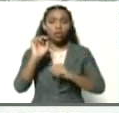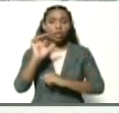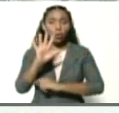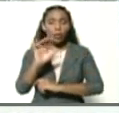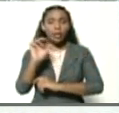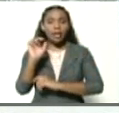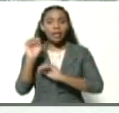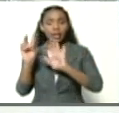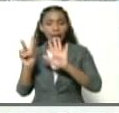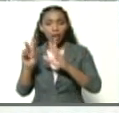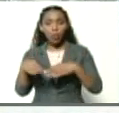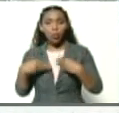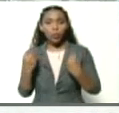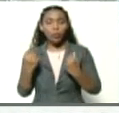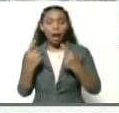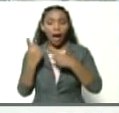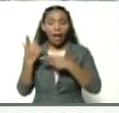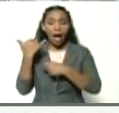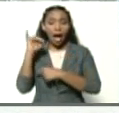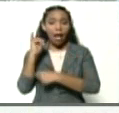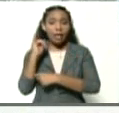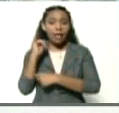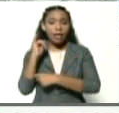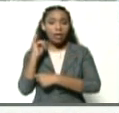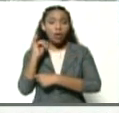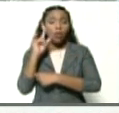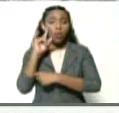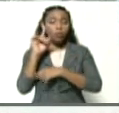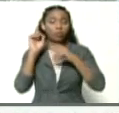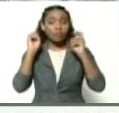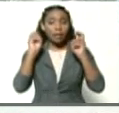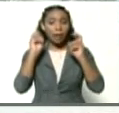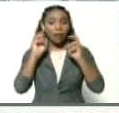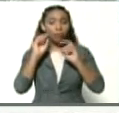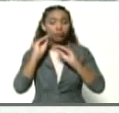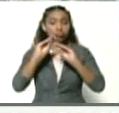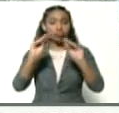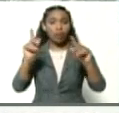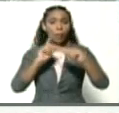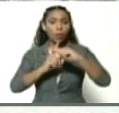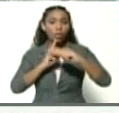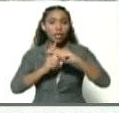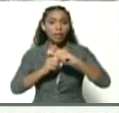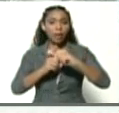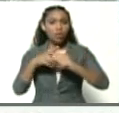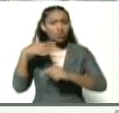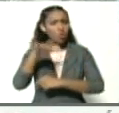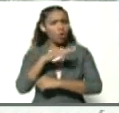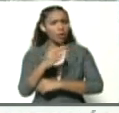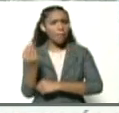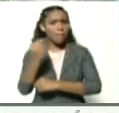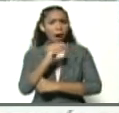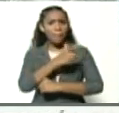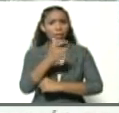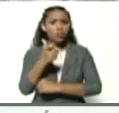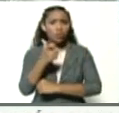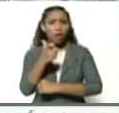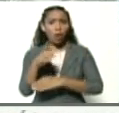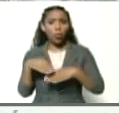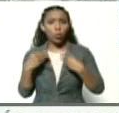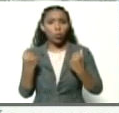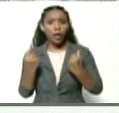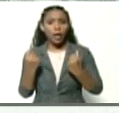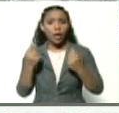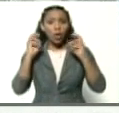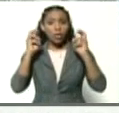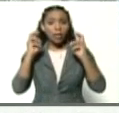recuperados. Ahí tuvimos inclusive una tendencia para llamarla positiva, donde teníamos mucho más casos recuperados que los